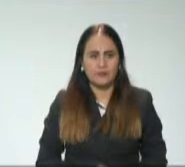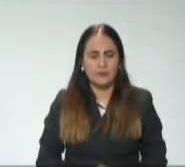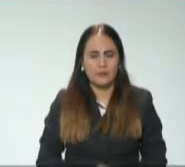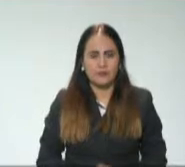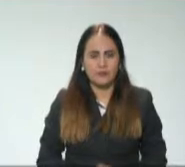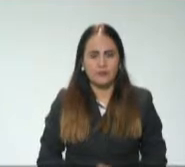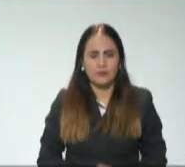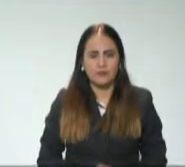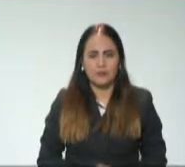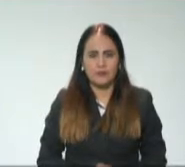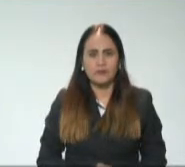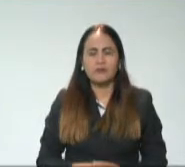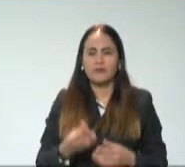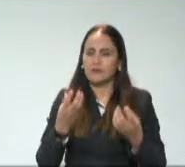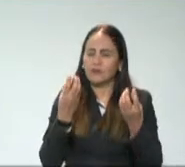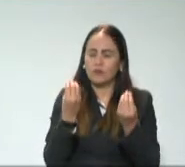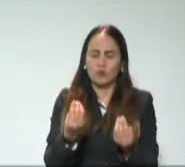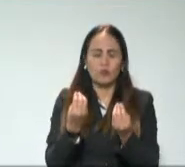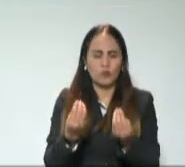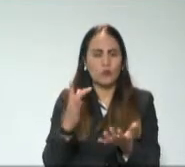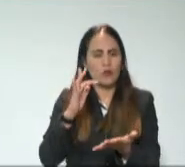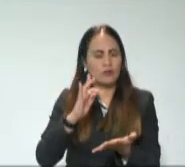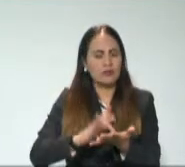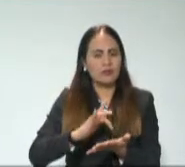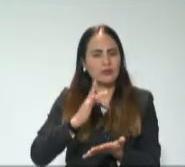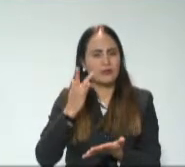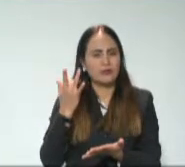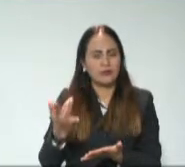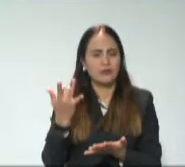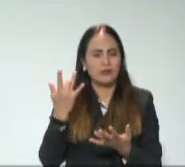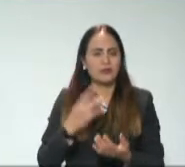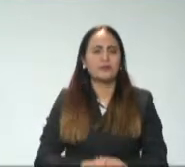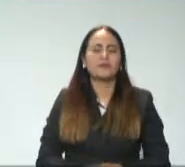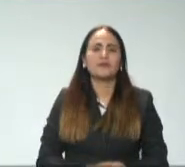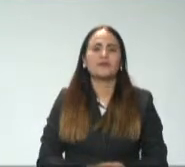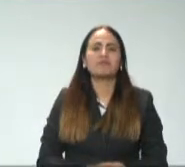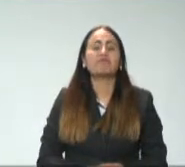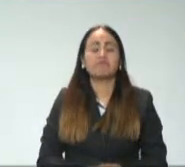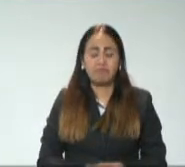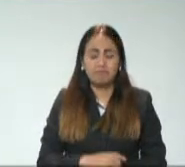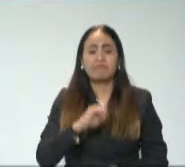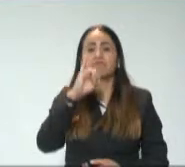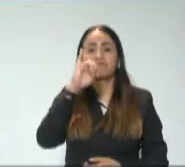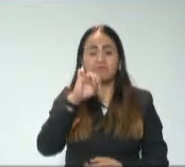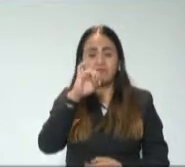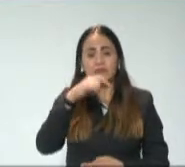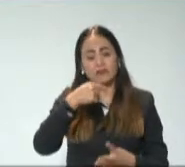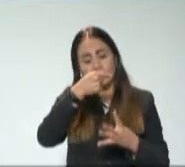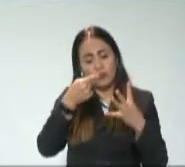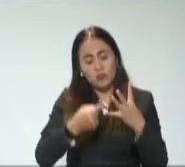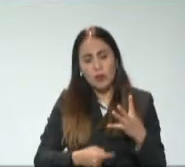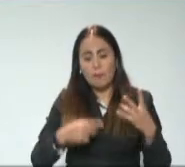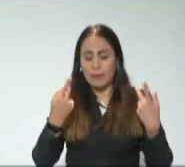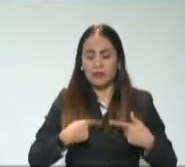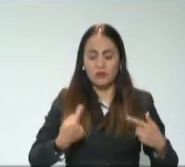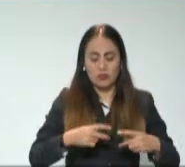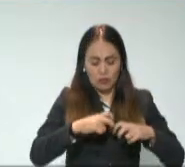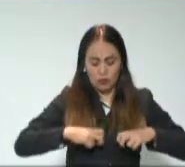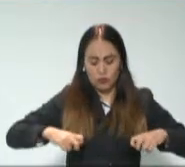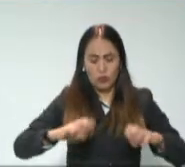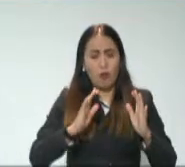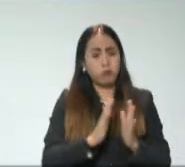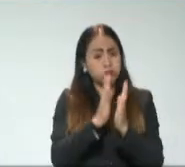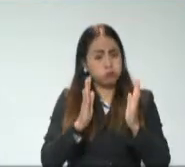ministro Muchísimas gracias importantes e interesantes todas las participaciones